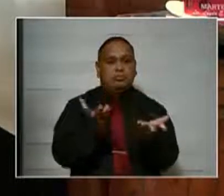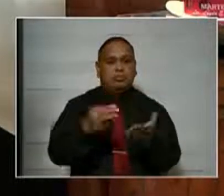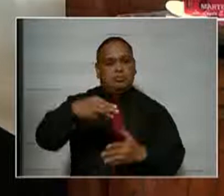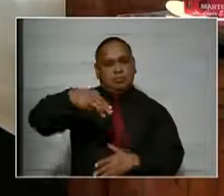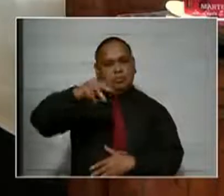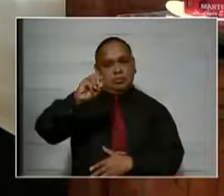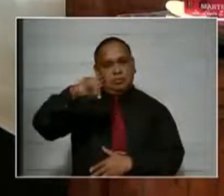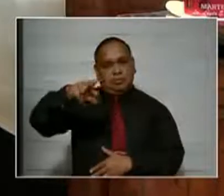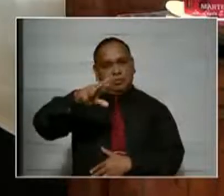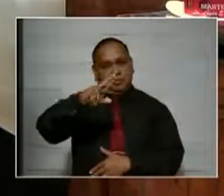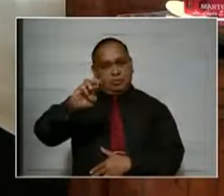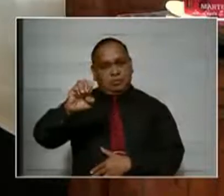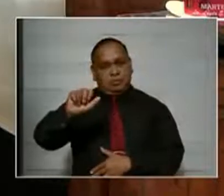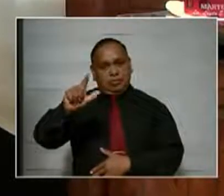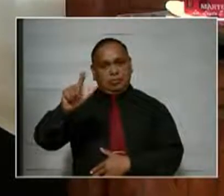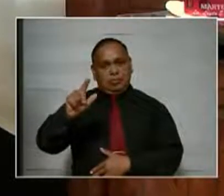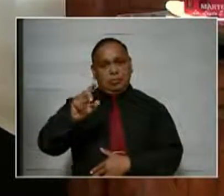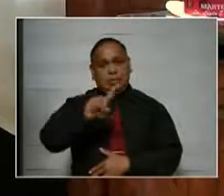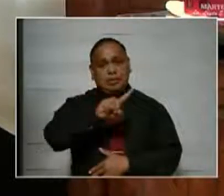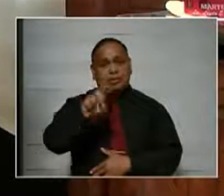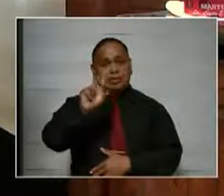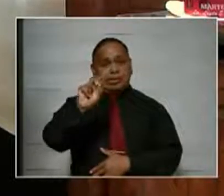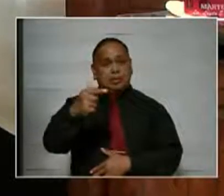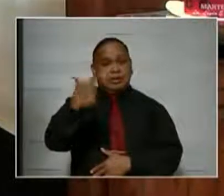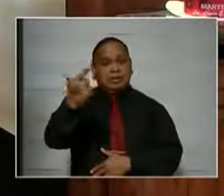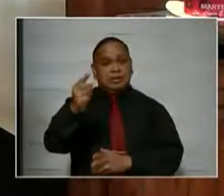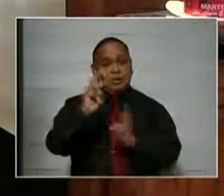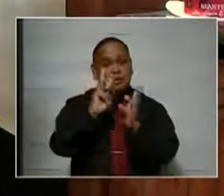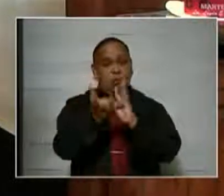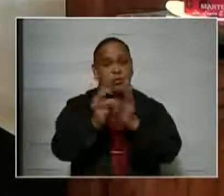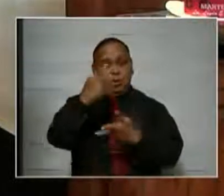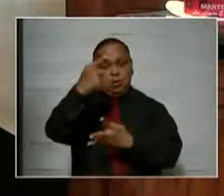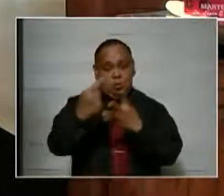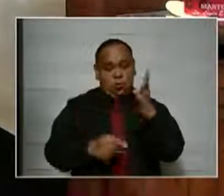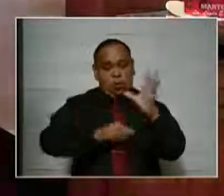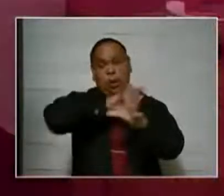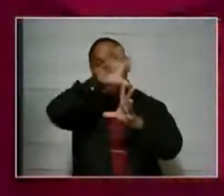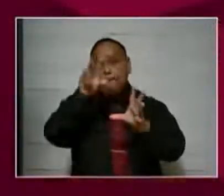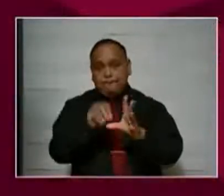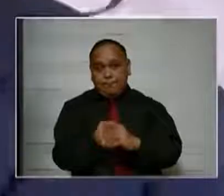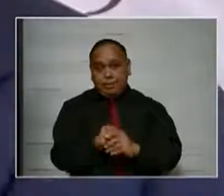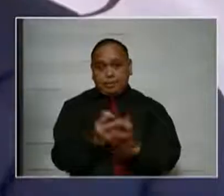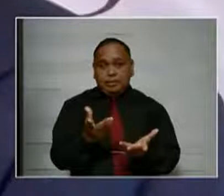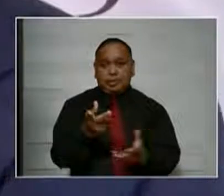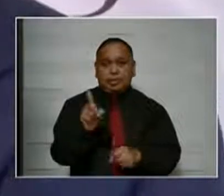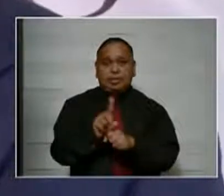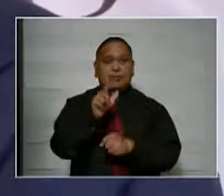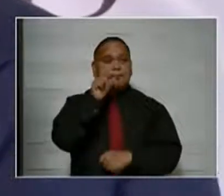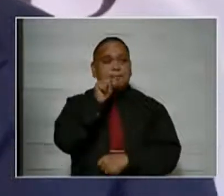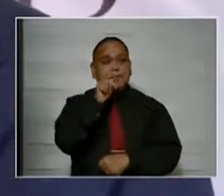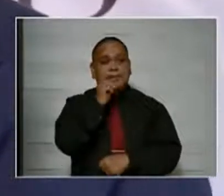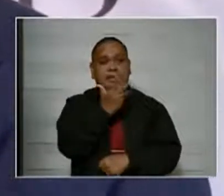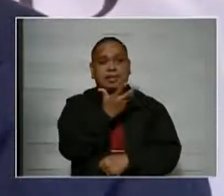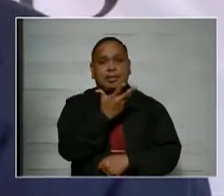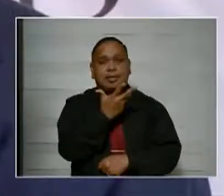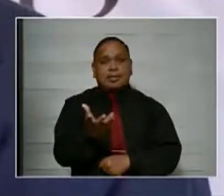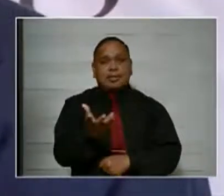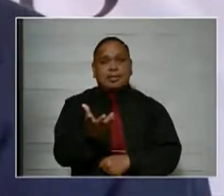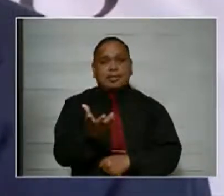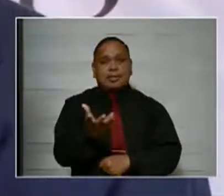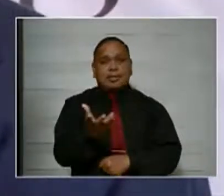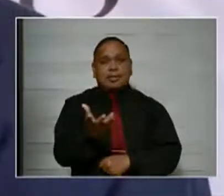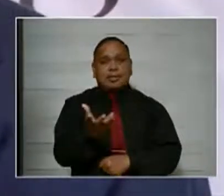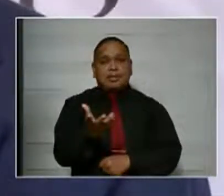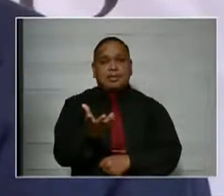Monreal incluye 337 WhatsApp estamos poniendo no todo completo porque sino mañana hace aquí nos vemos Ya les Traigo una hamaca